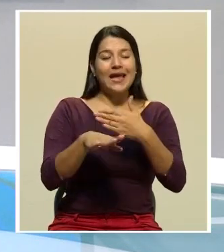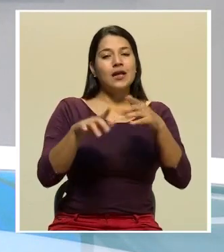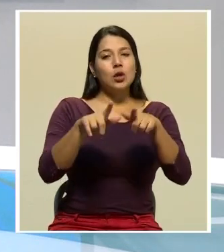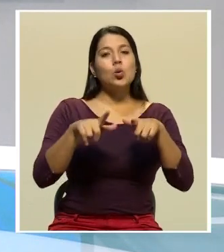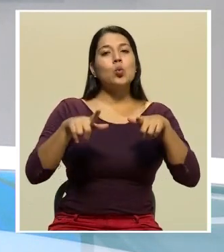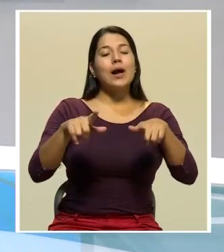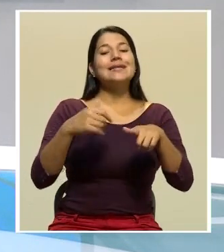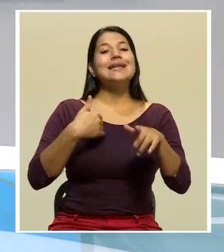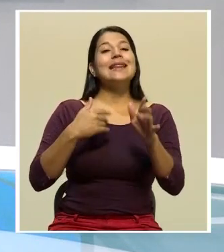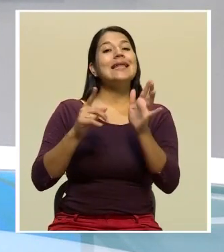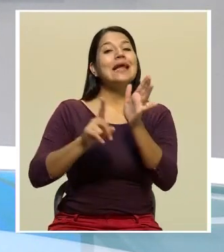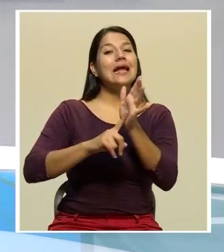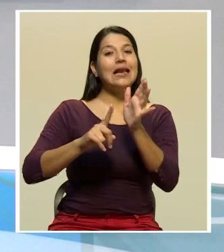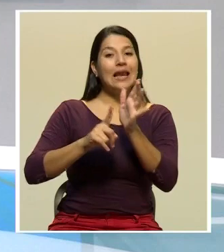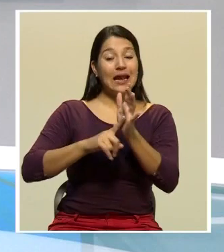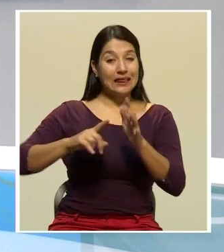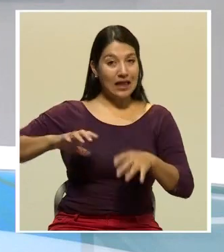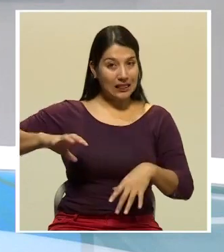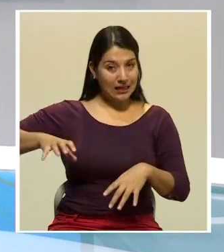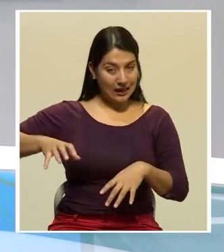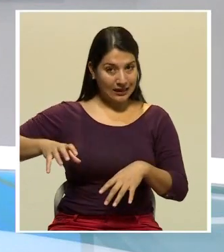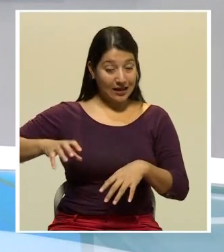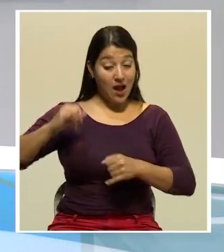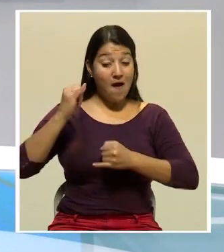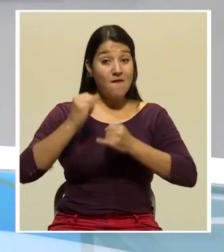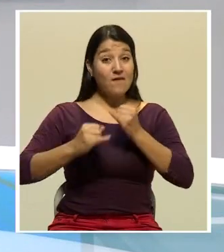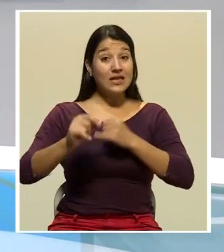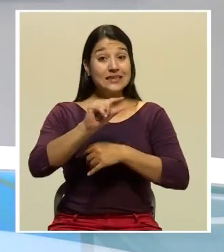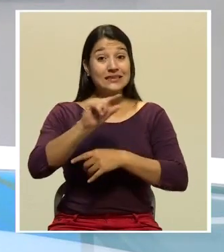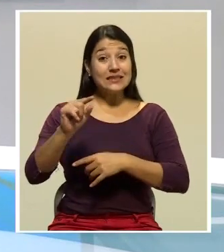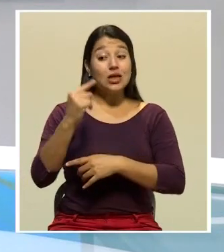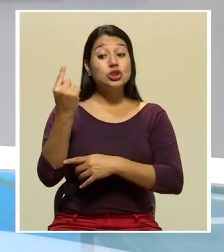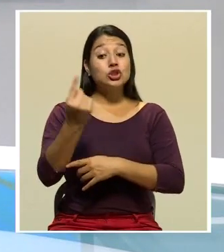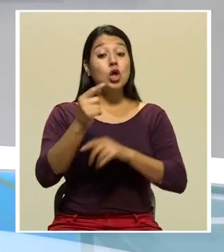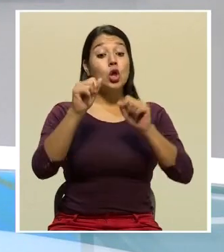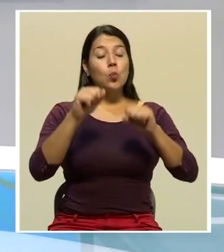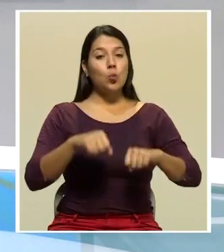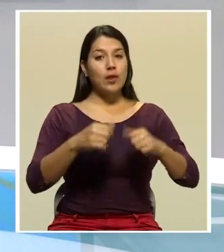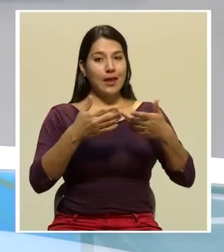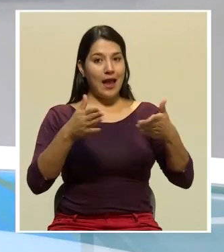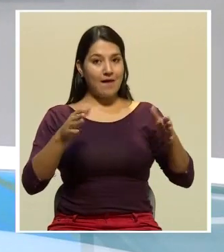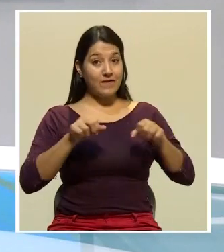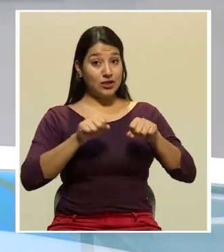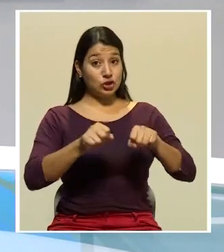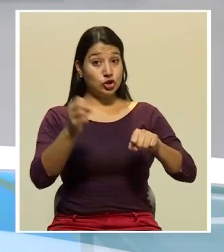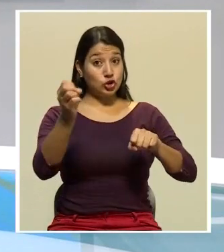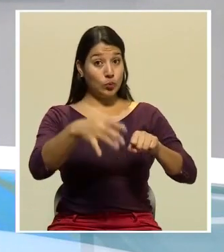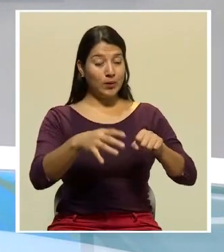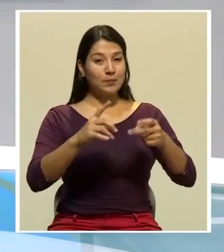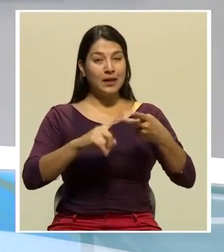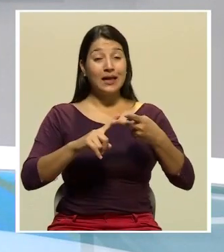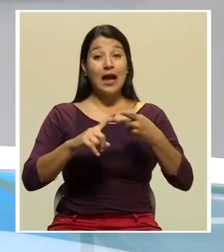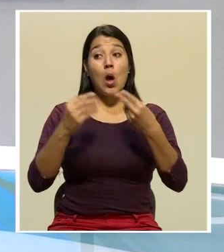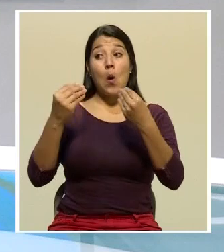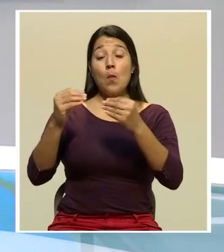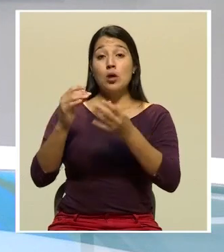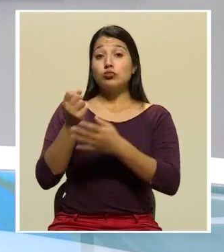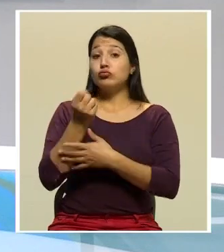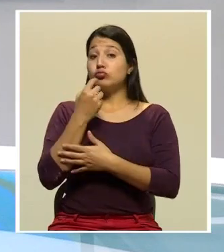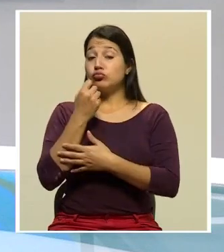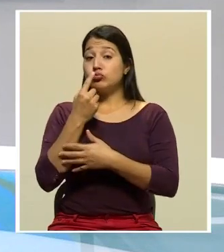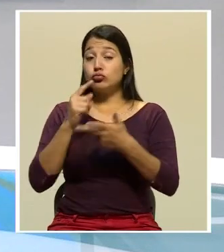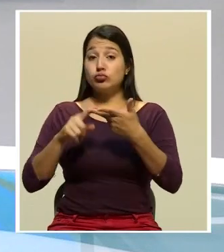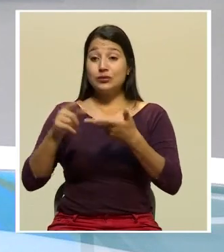naranja. Durante los fines de semana solo podrán abrir los supermercados, las farmacias y los centros de